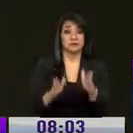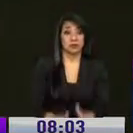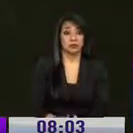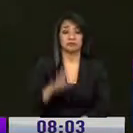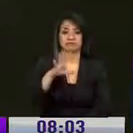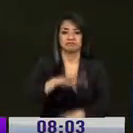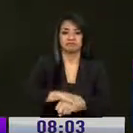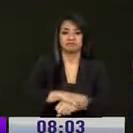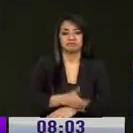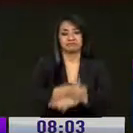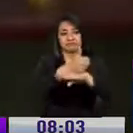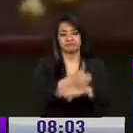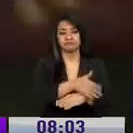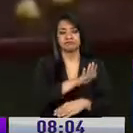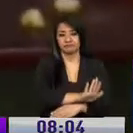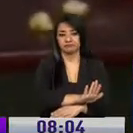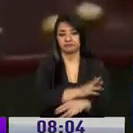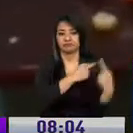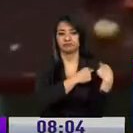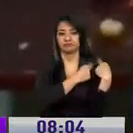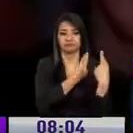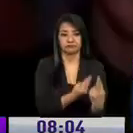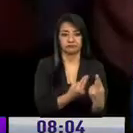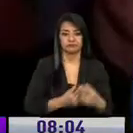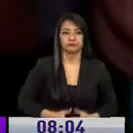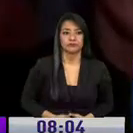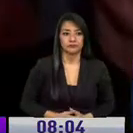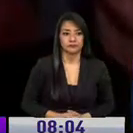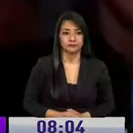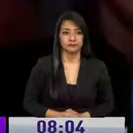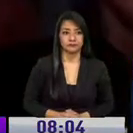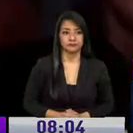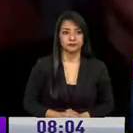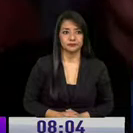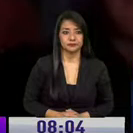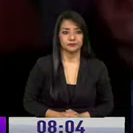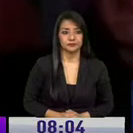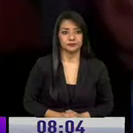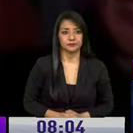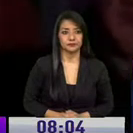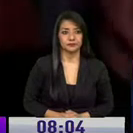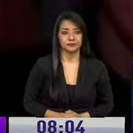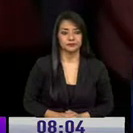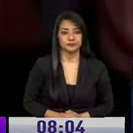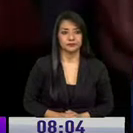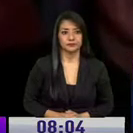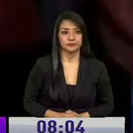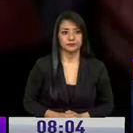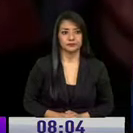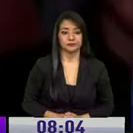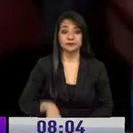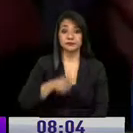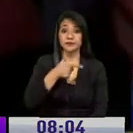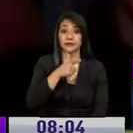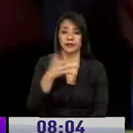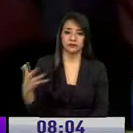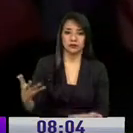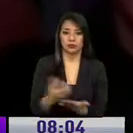y puesto a órdenes de las autoridades competentes. Al decomiso de las bebidas